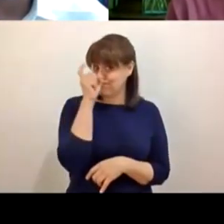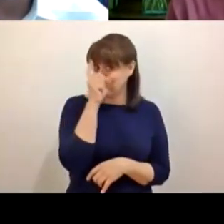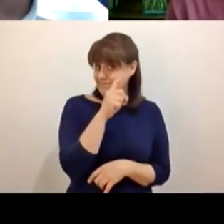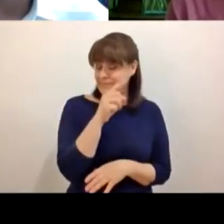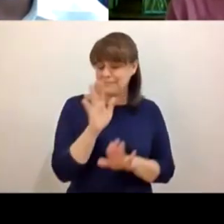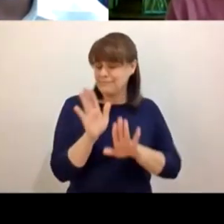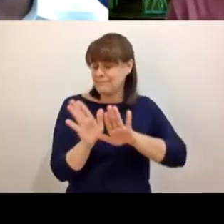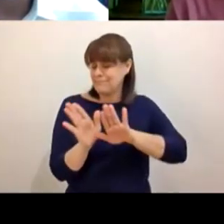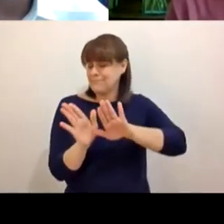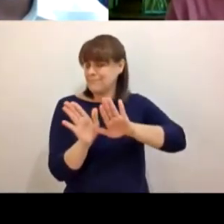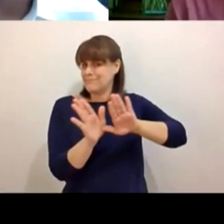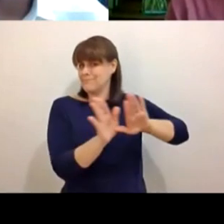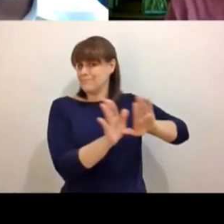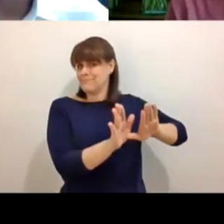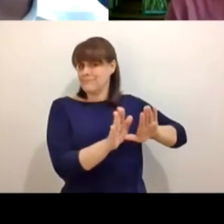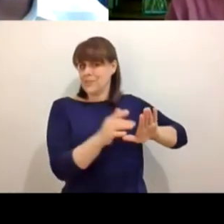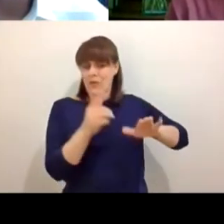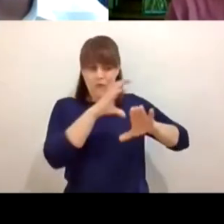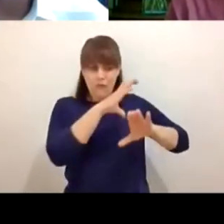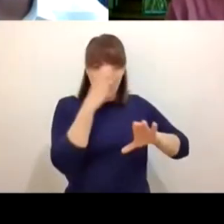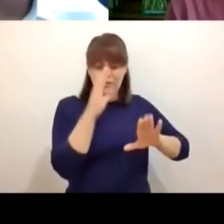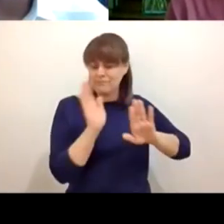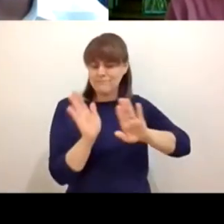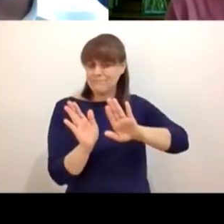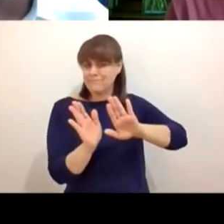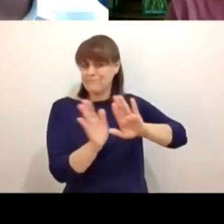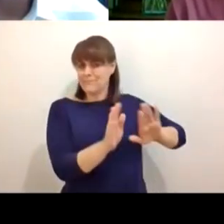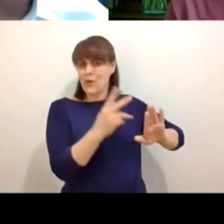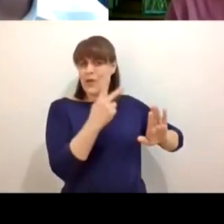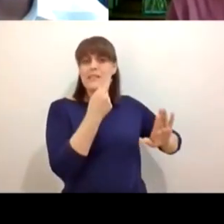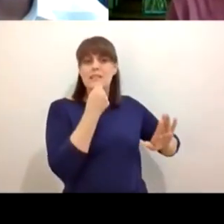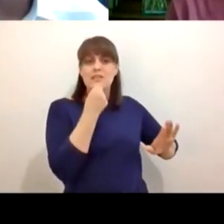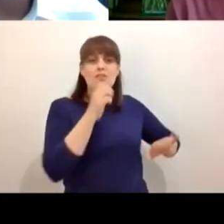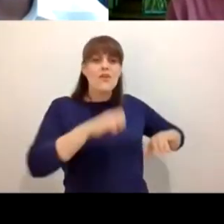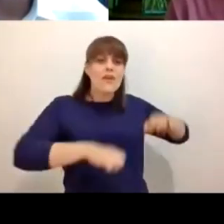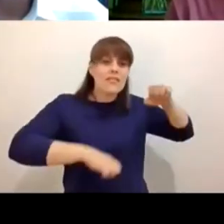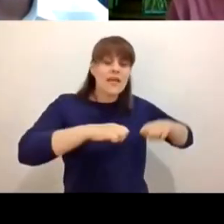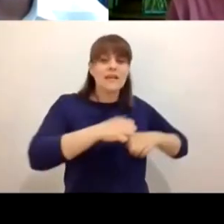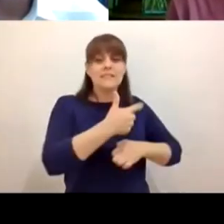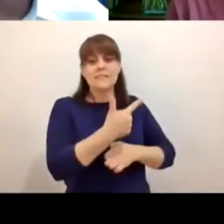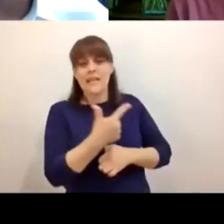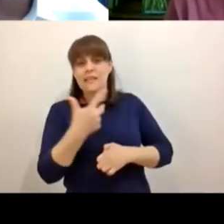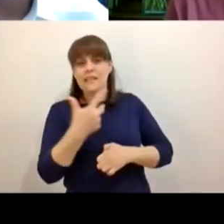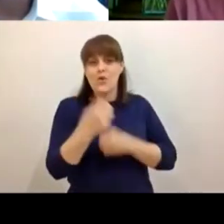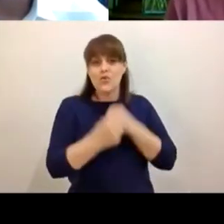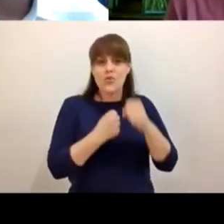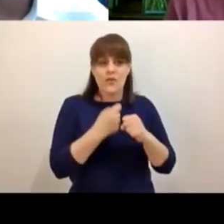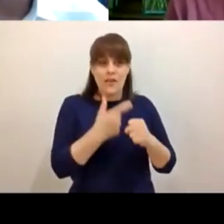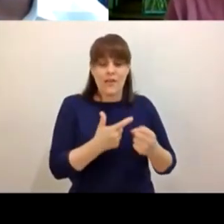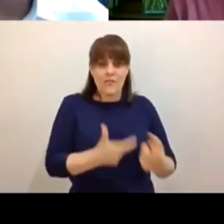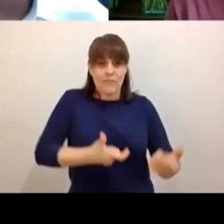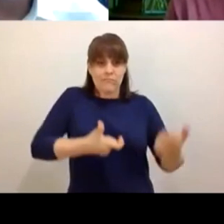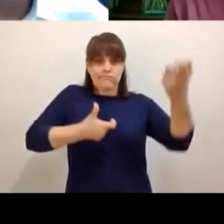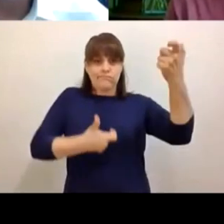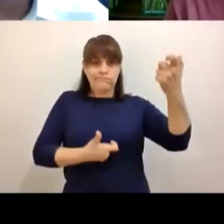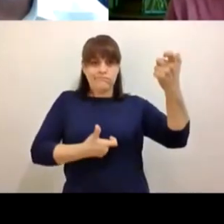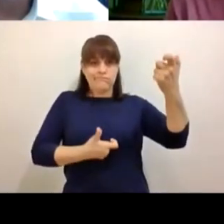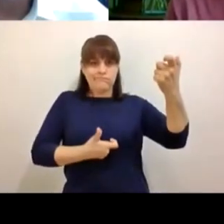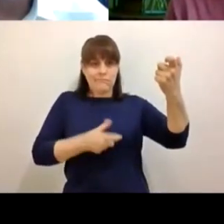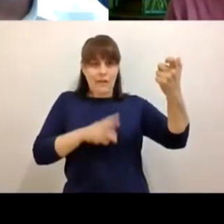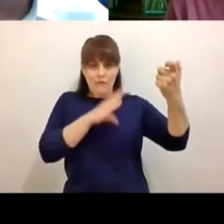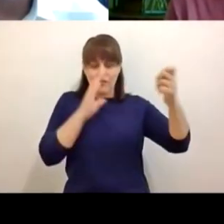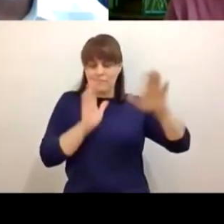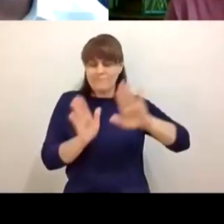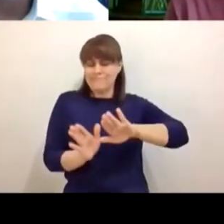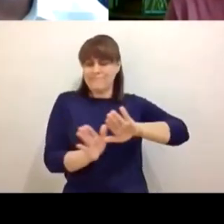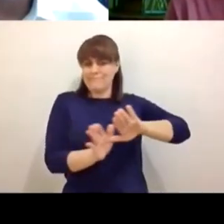quieres enterarte de un testimonio de un niño de 10, 11, 12, 8 años con un arma en la mano. Porque es dolorosísimo, pero si no nos atrevemos a hablar al